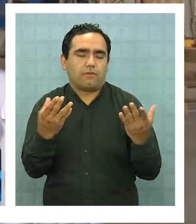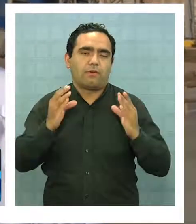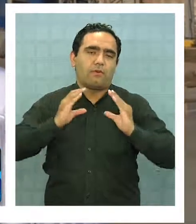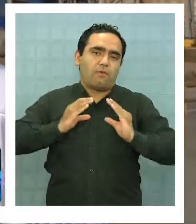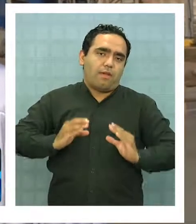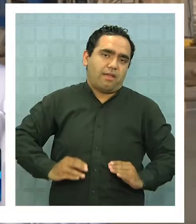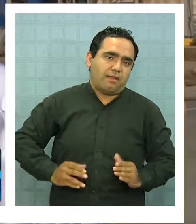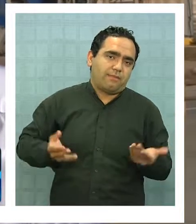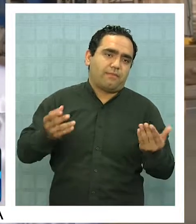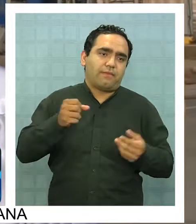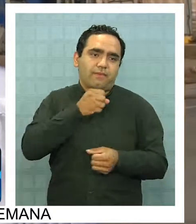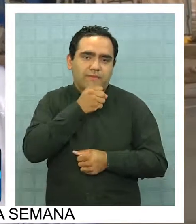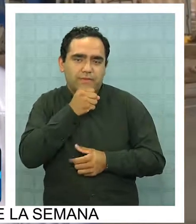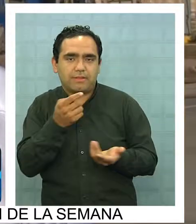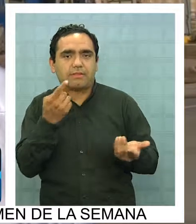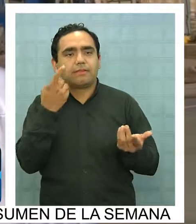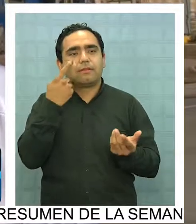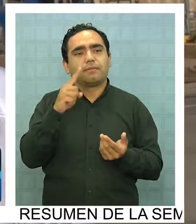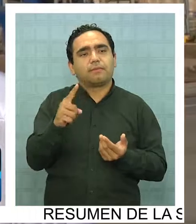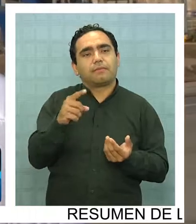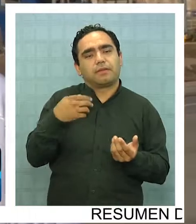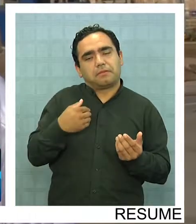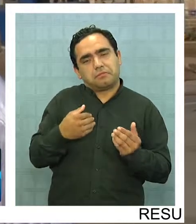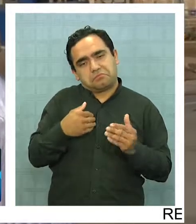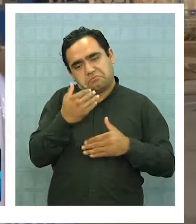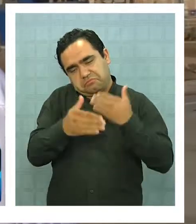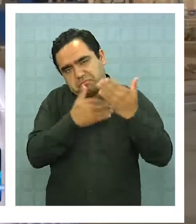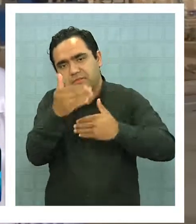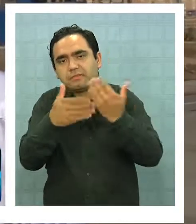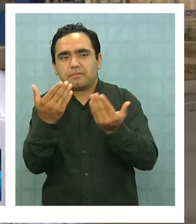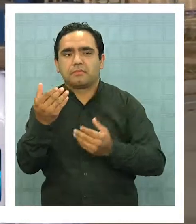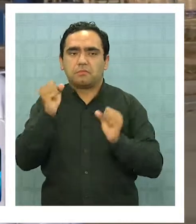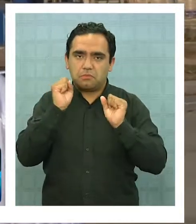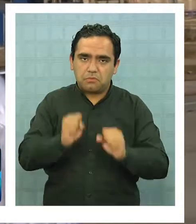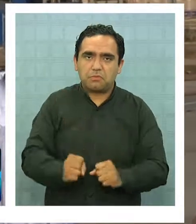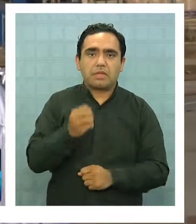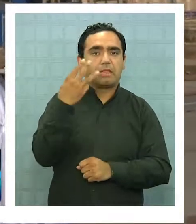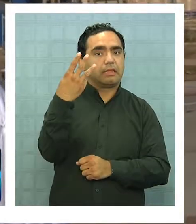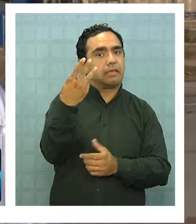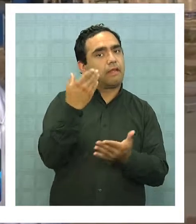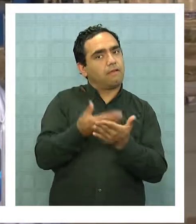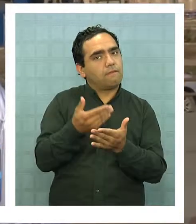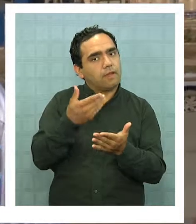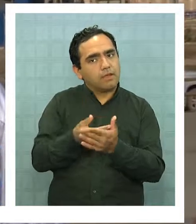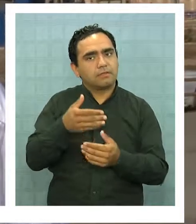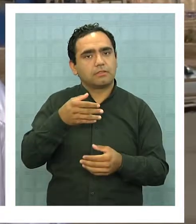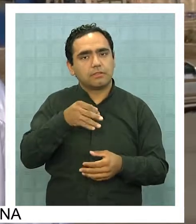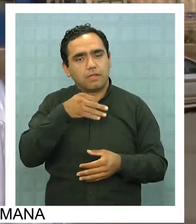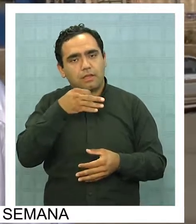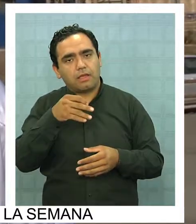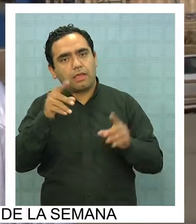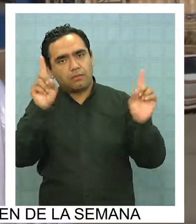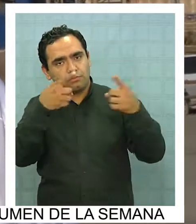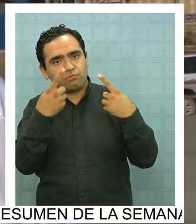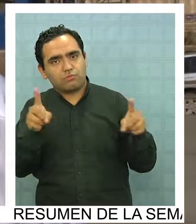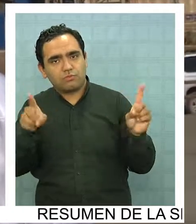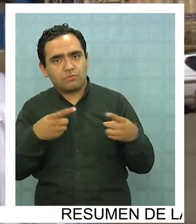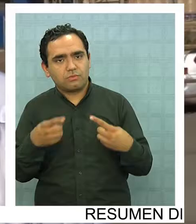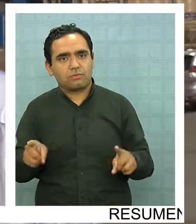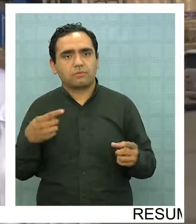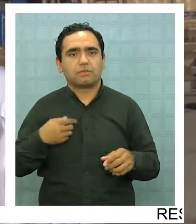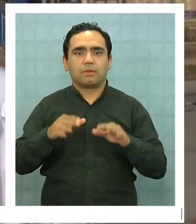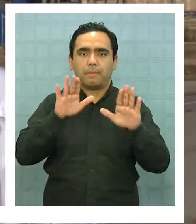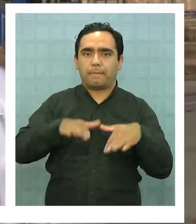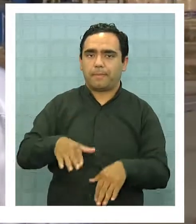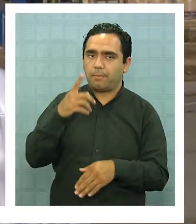cuesta un poco, pero igual nos sobrepusimos a todas las dificultades y pudimos hacer tres conciertos, lo que no es poco, tres conciertos en un